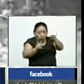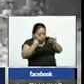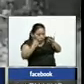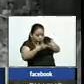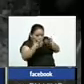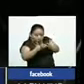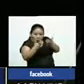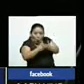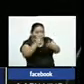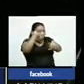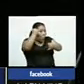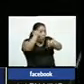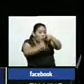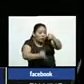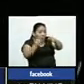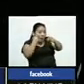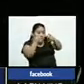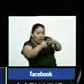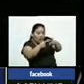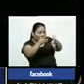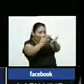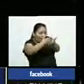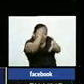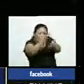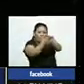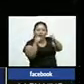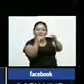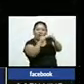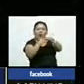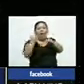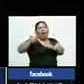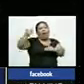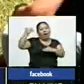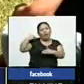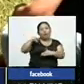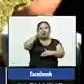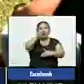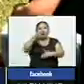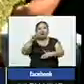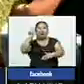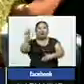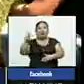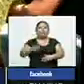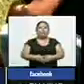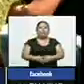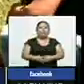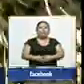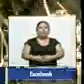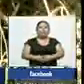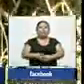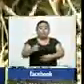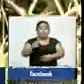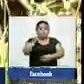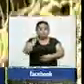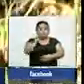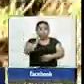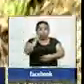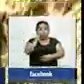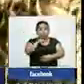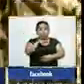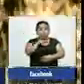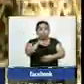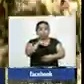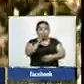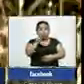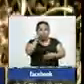la última vez que un puma fue visto en esta zona ocurrió en el año 2002. Este rastro que se puede observar acá es de